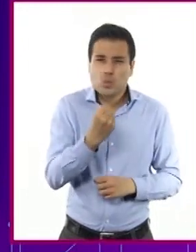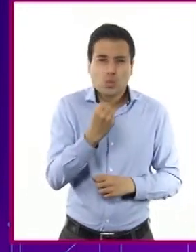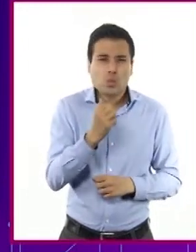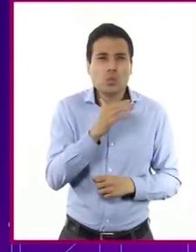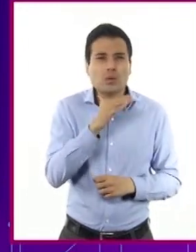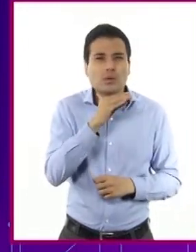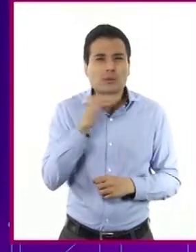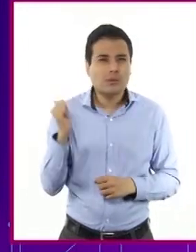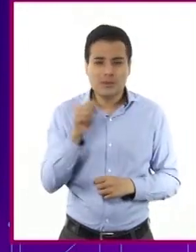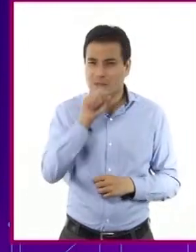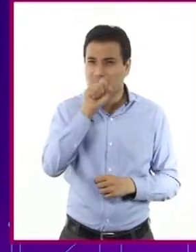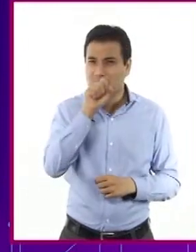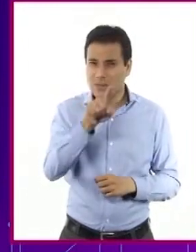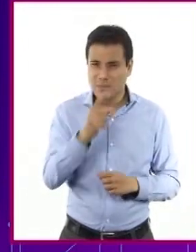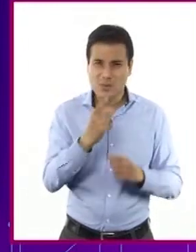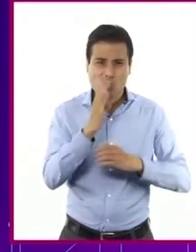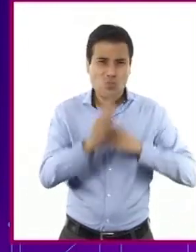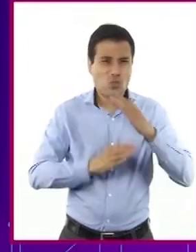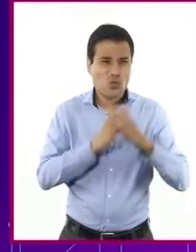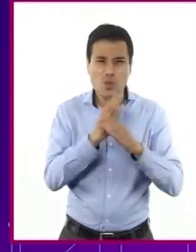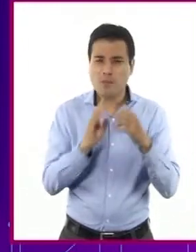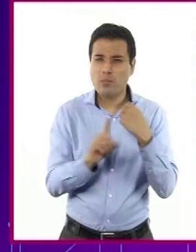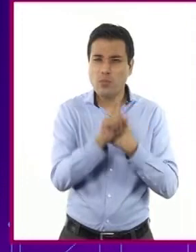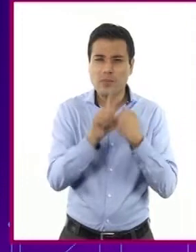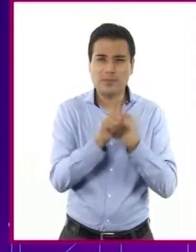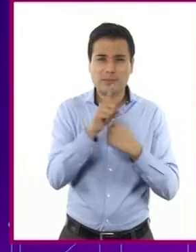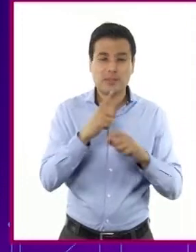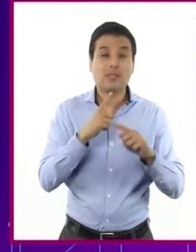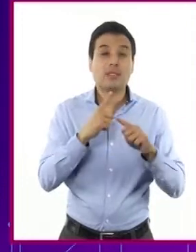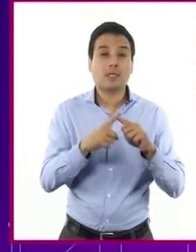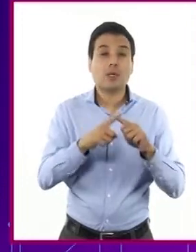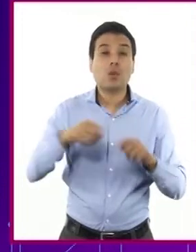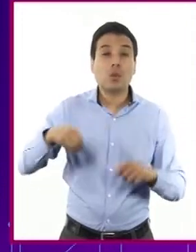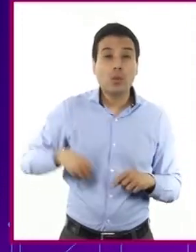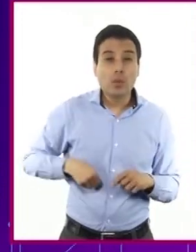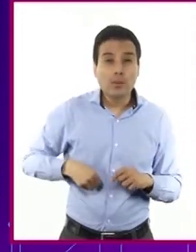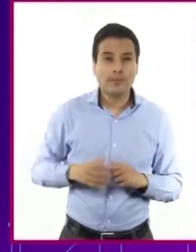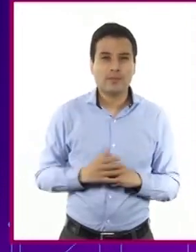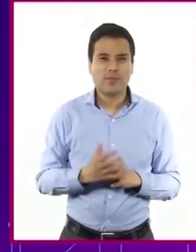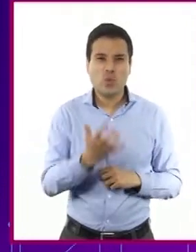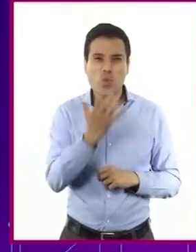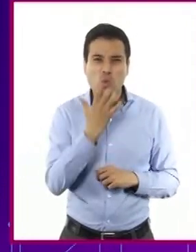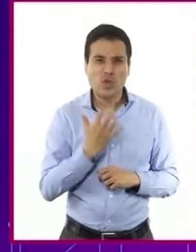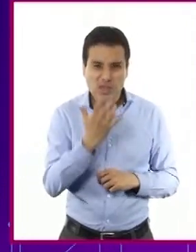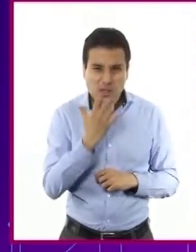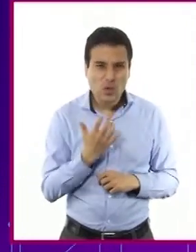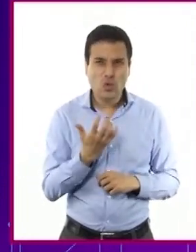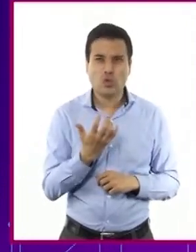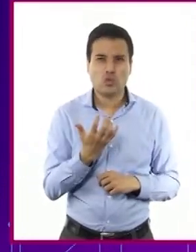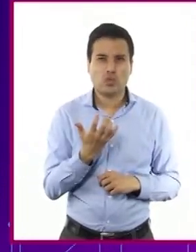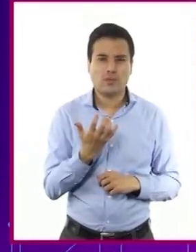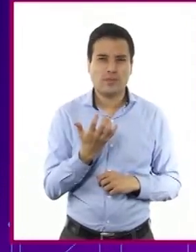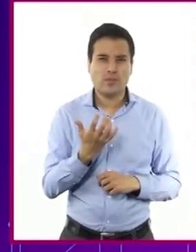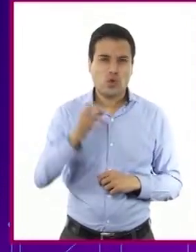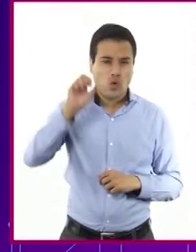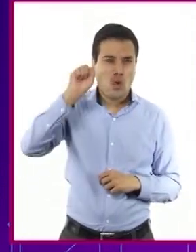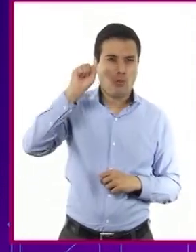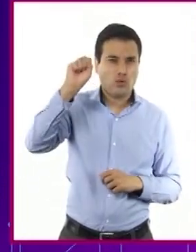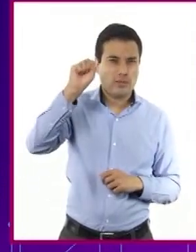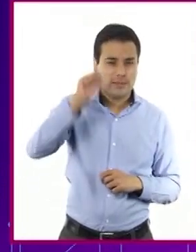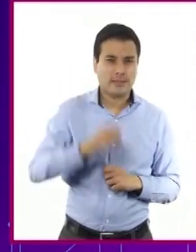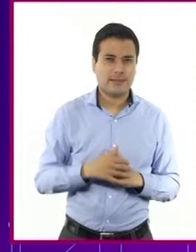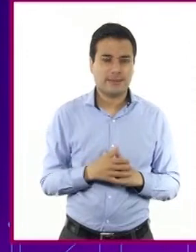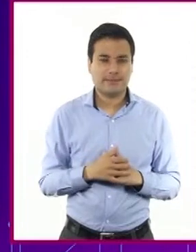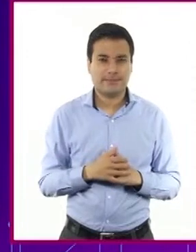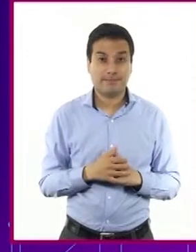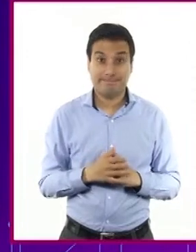de buena parte de los males del mundo la tenían los judíos y los comunistas. Entonces,